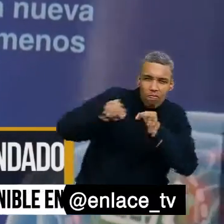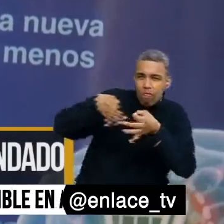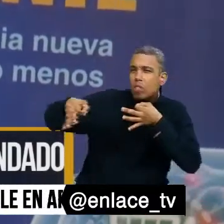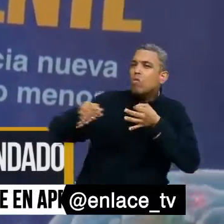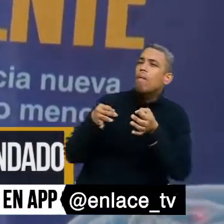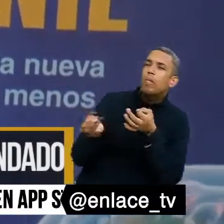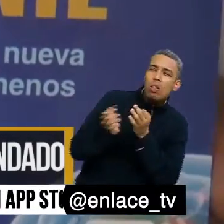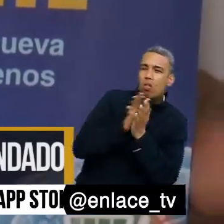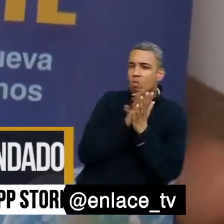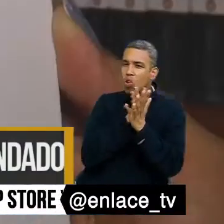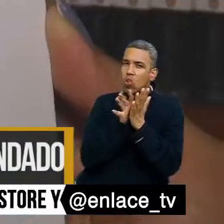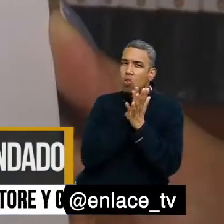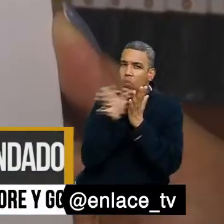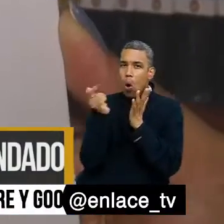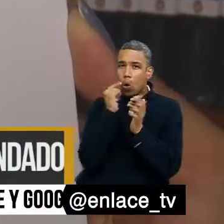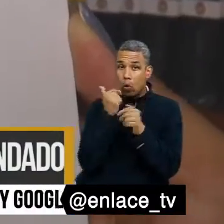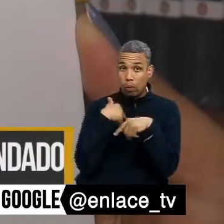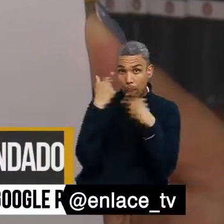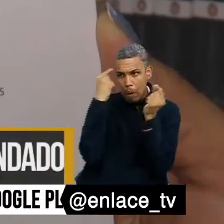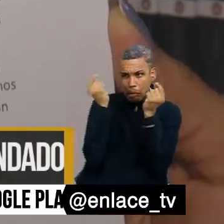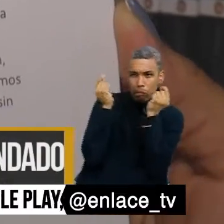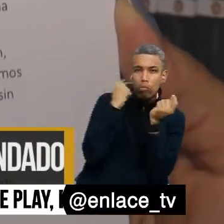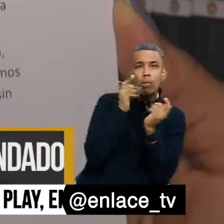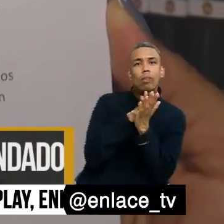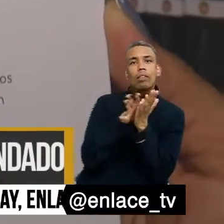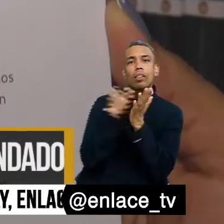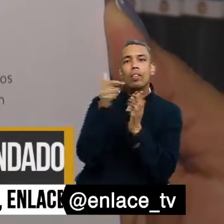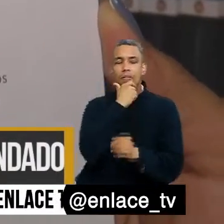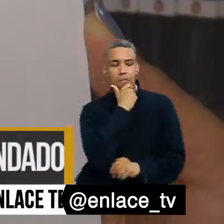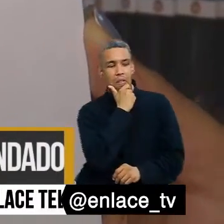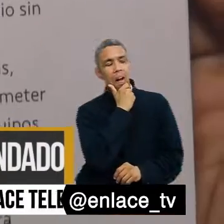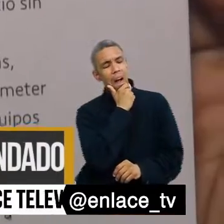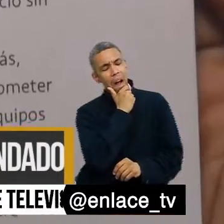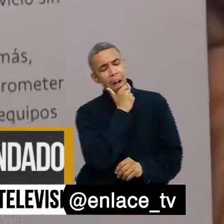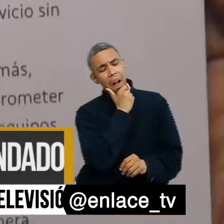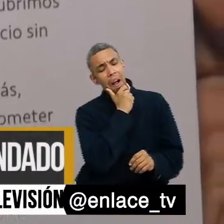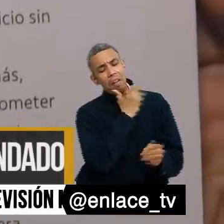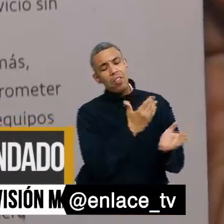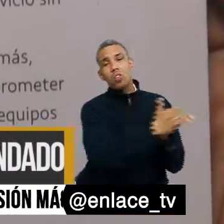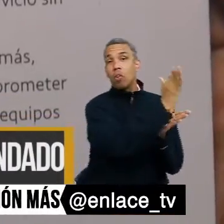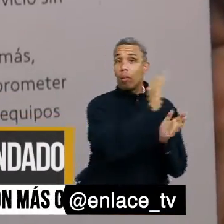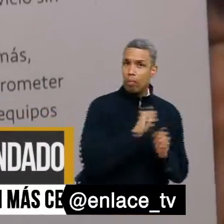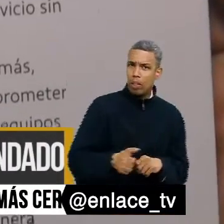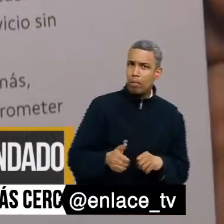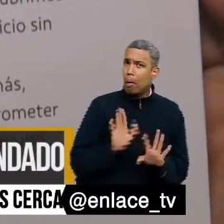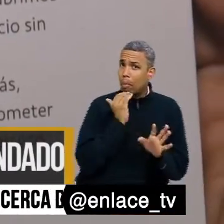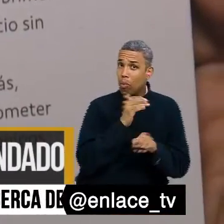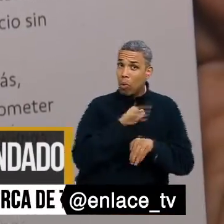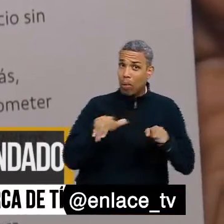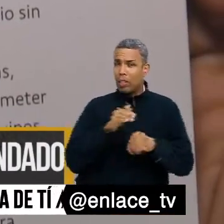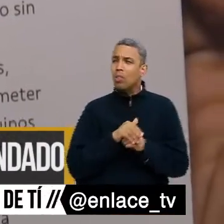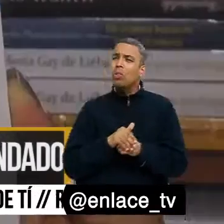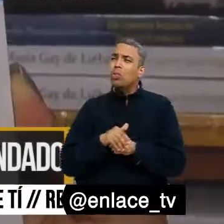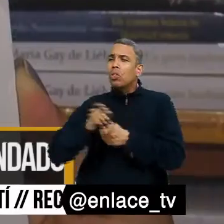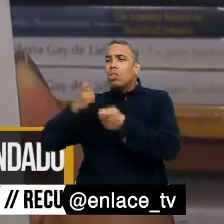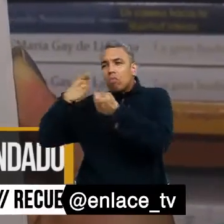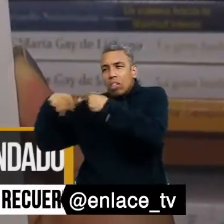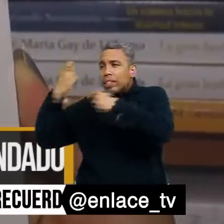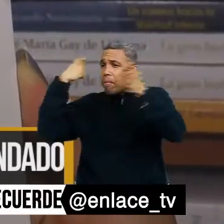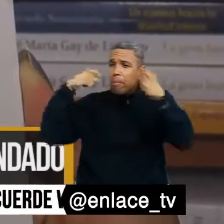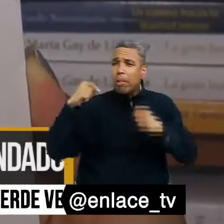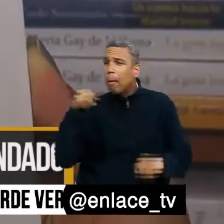dependen muchas cosas en el servicio del pues aquí en la ciudad de Barranca Bermeja. A veces decimos, bueno, pero ¿por qué no vendemos? ¿Qué pasa? ¿Por qué no llega la gente? O sea, ¿cuál es tu tips? O sea, ¿qué